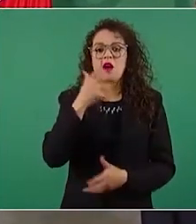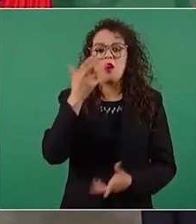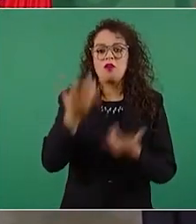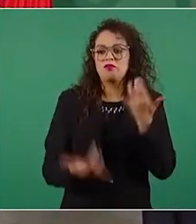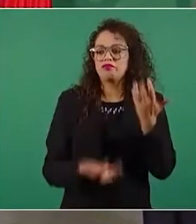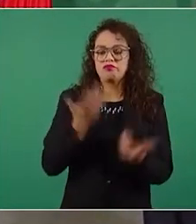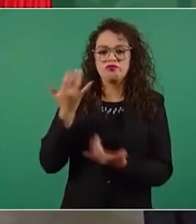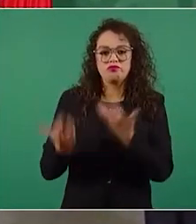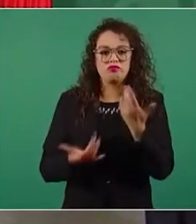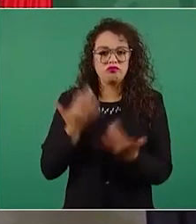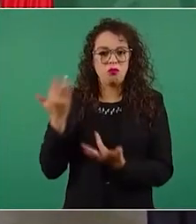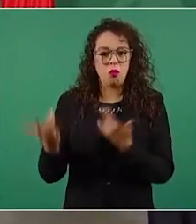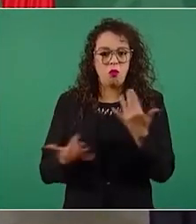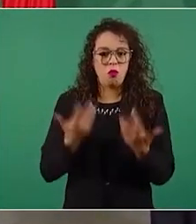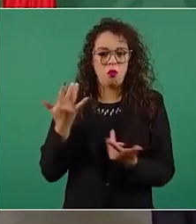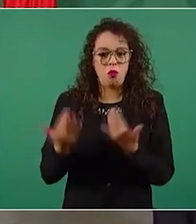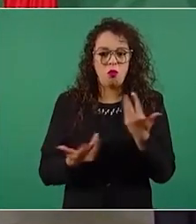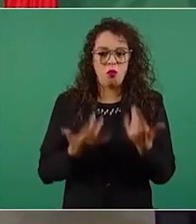no generar